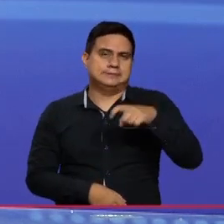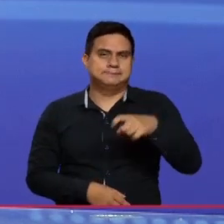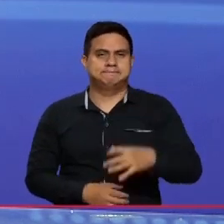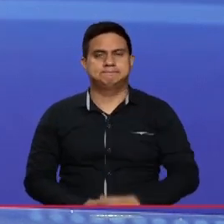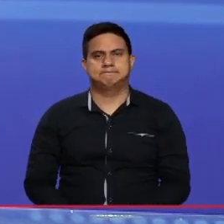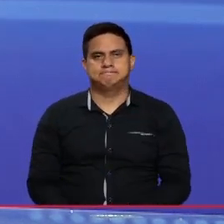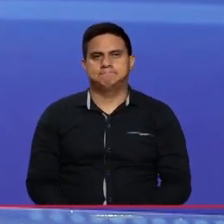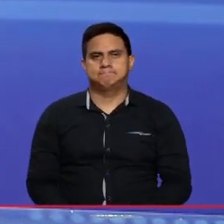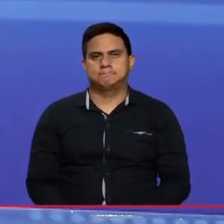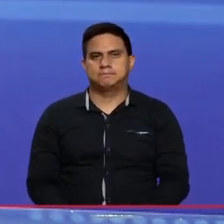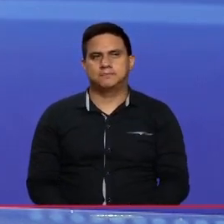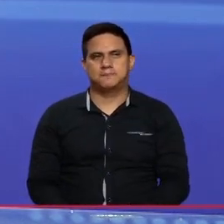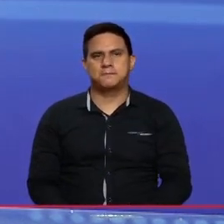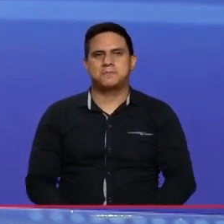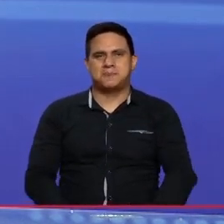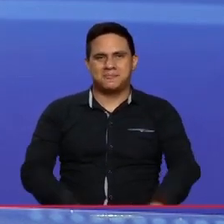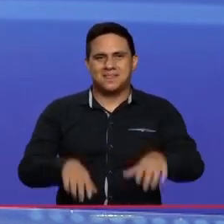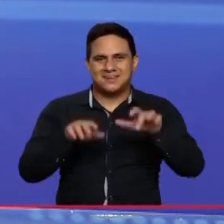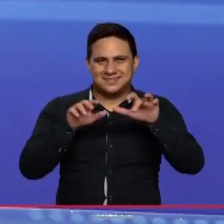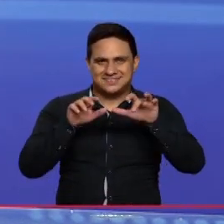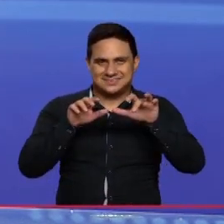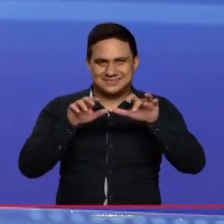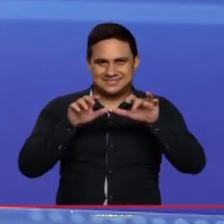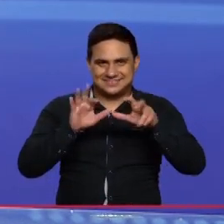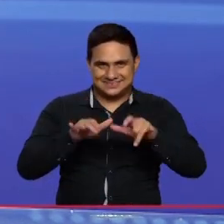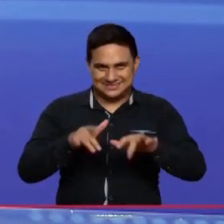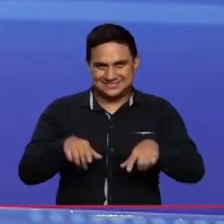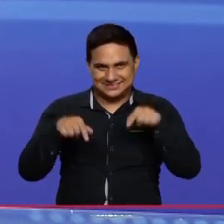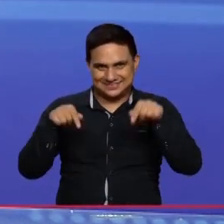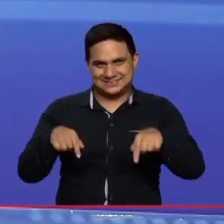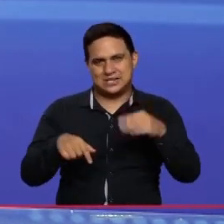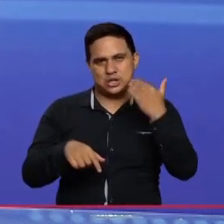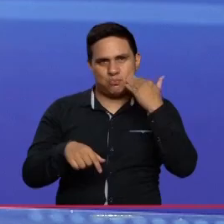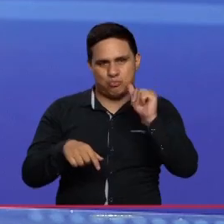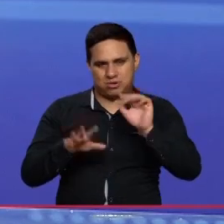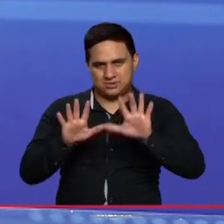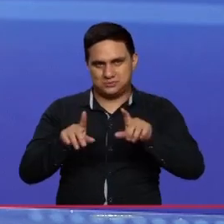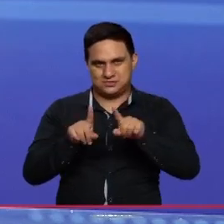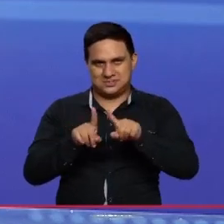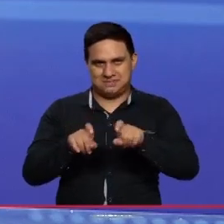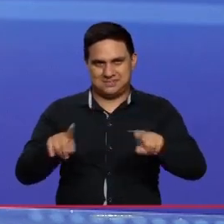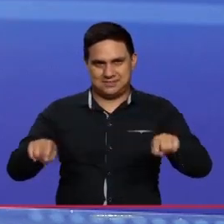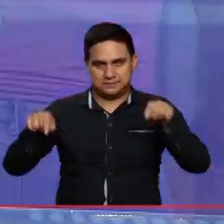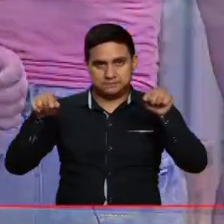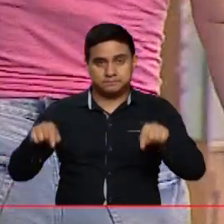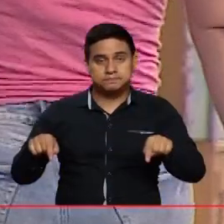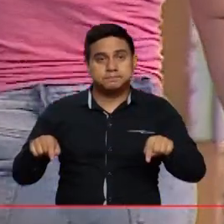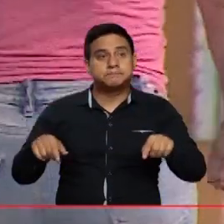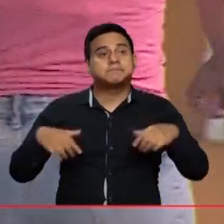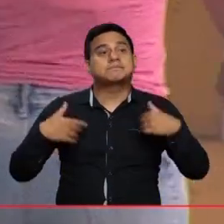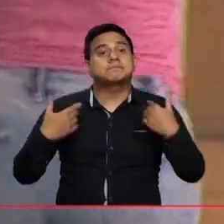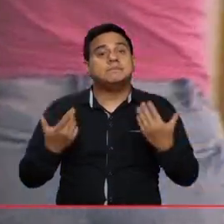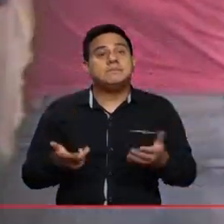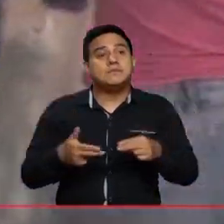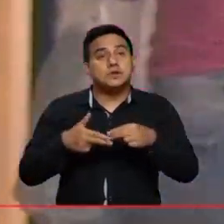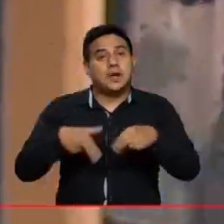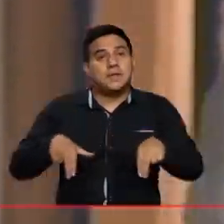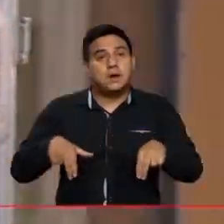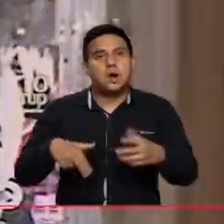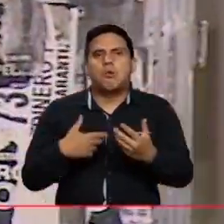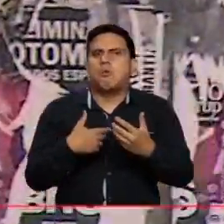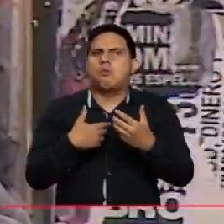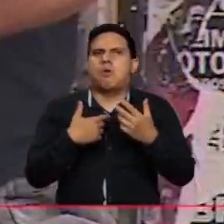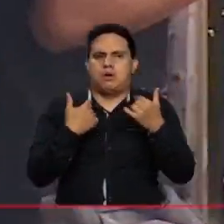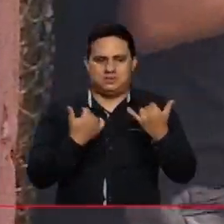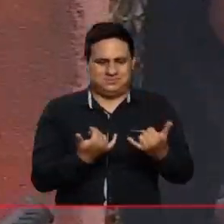la secretaría de mujer equidad de género y diversidad sexual del Valle del cauca reconocerá a las mujeres del departamento que contribuyen a